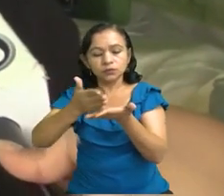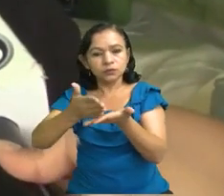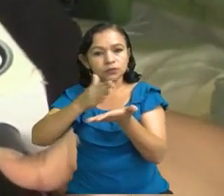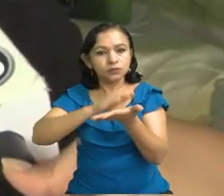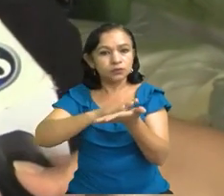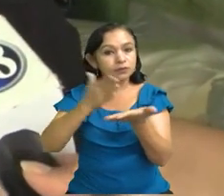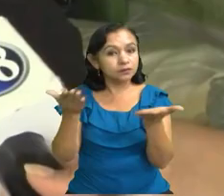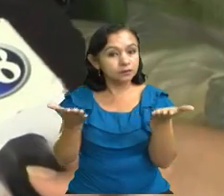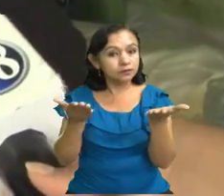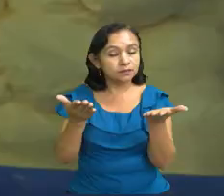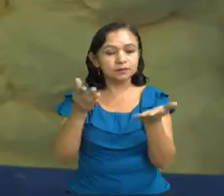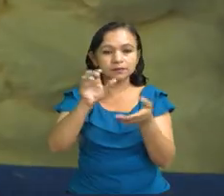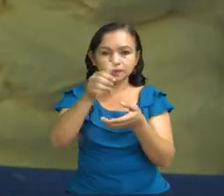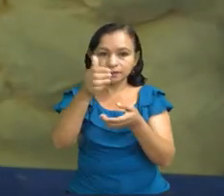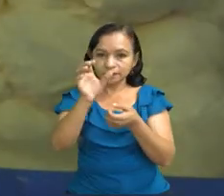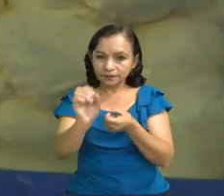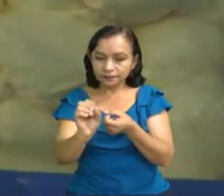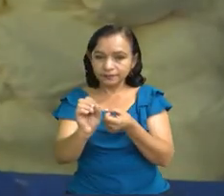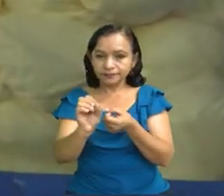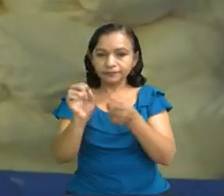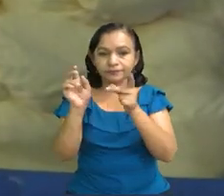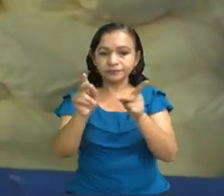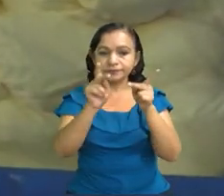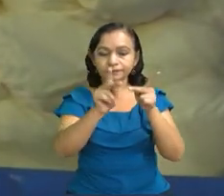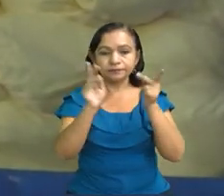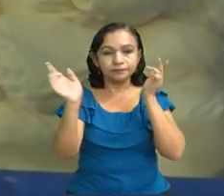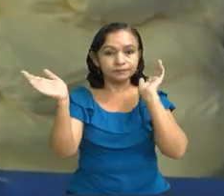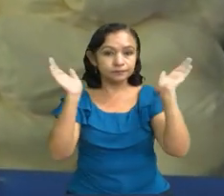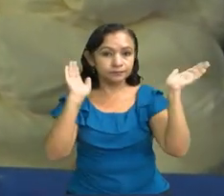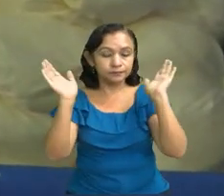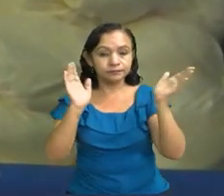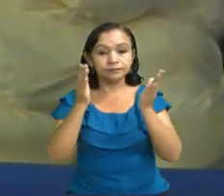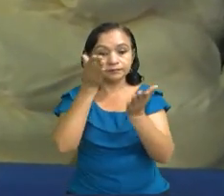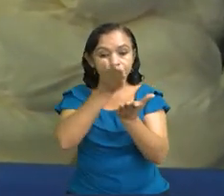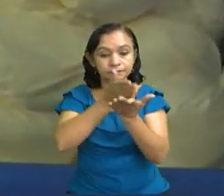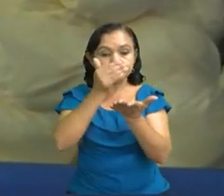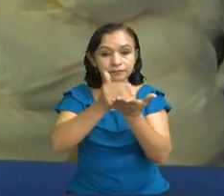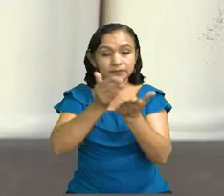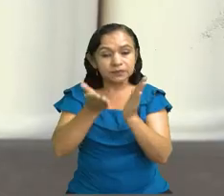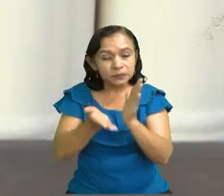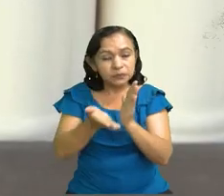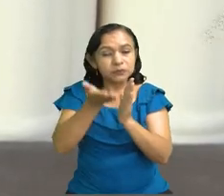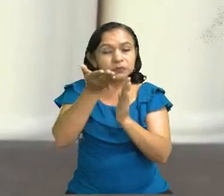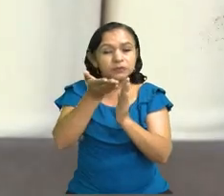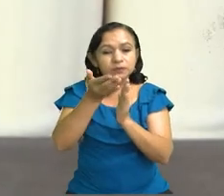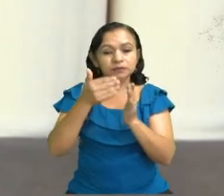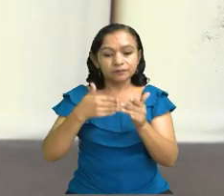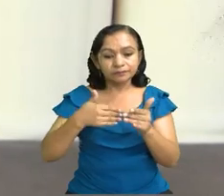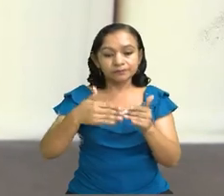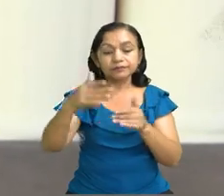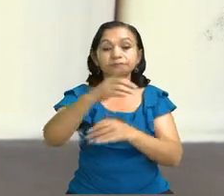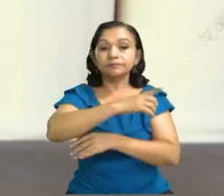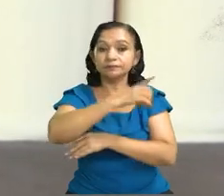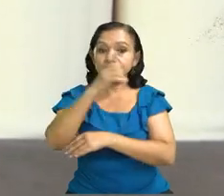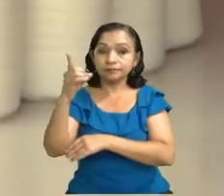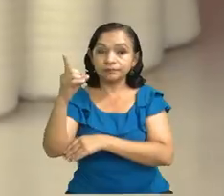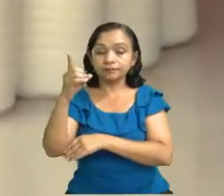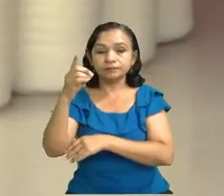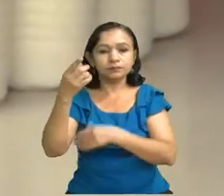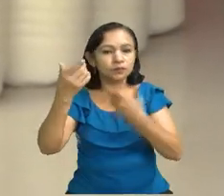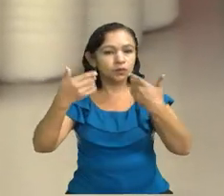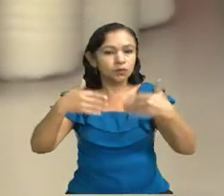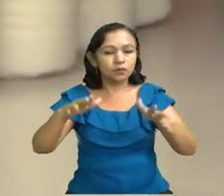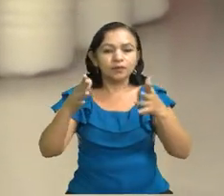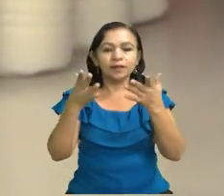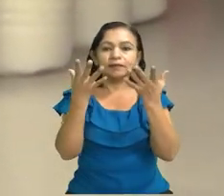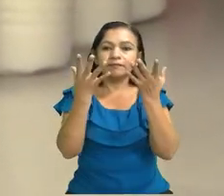a 60. Los comerciantes prevén que el valor del queso suba una mínima alza en los próximos días, lo que es normal en la